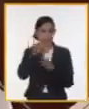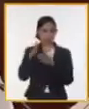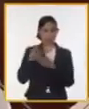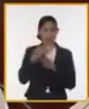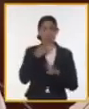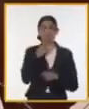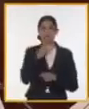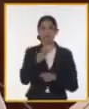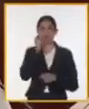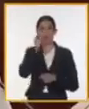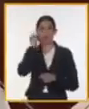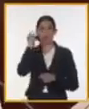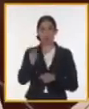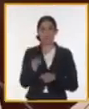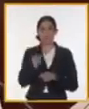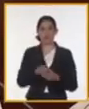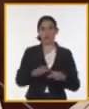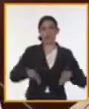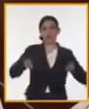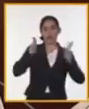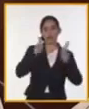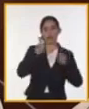al acuerdo 29,